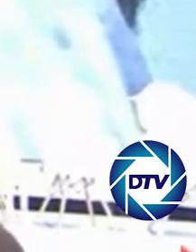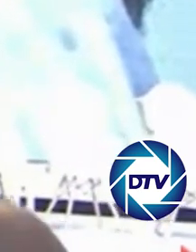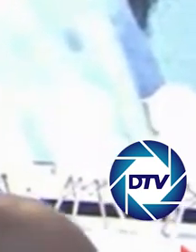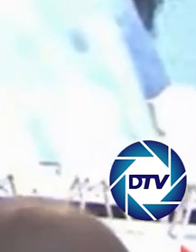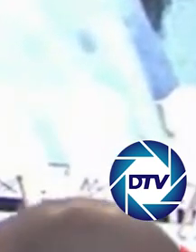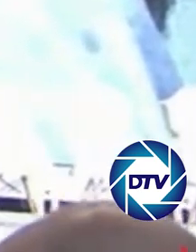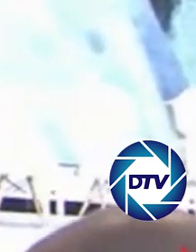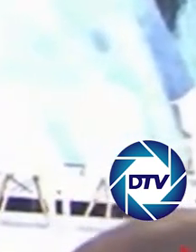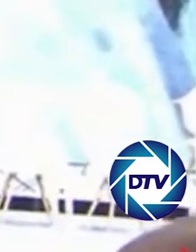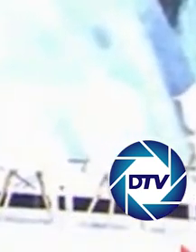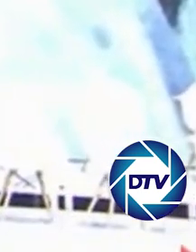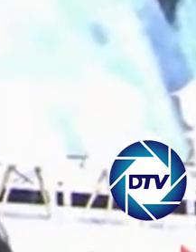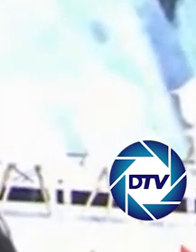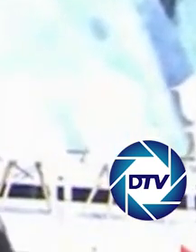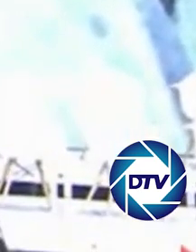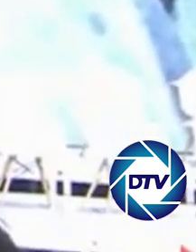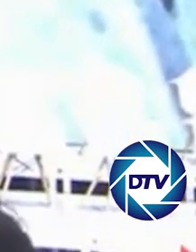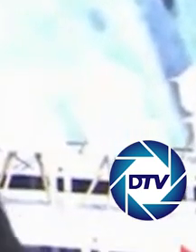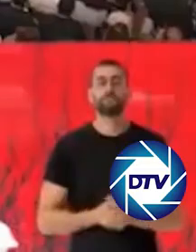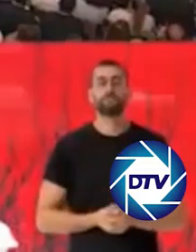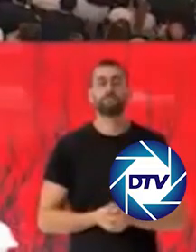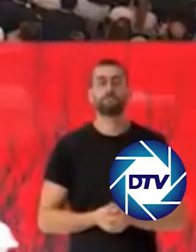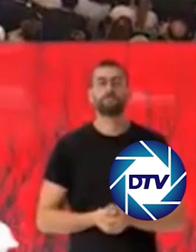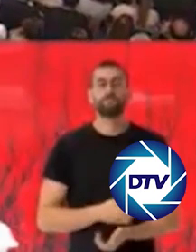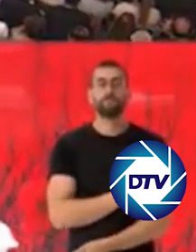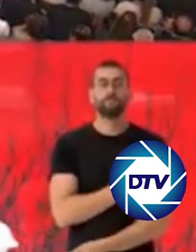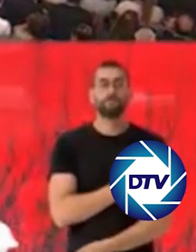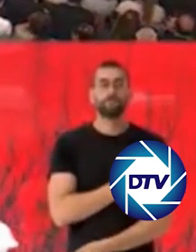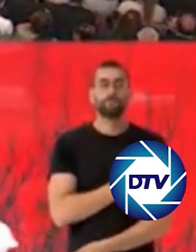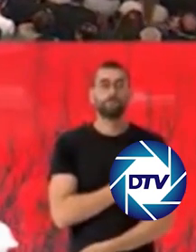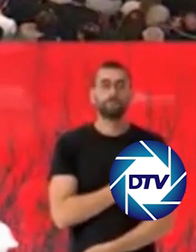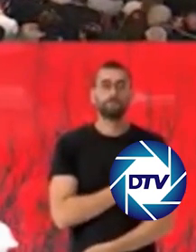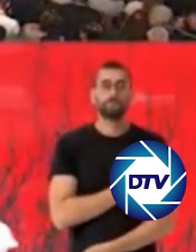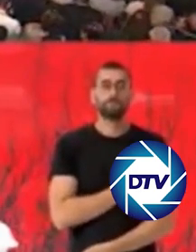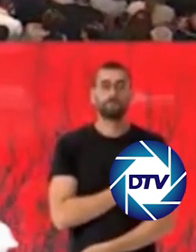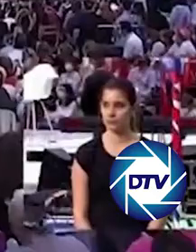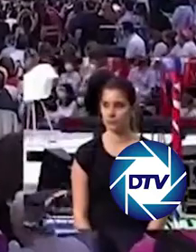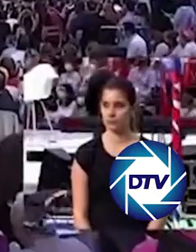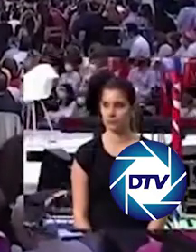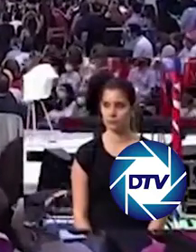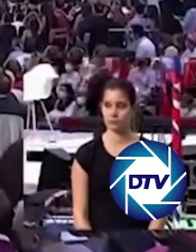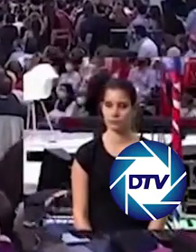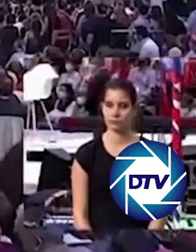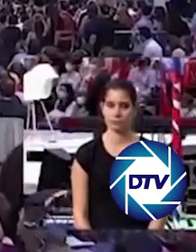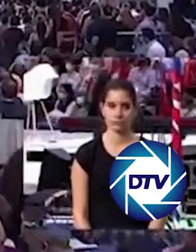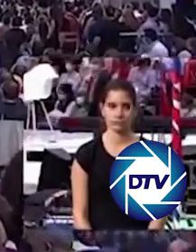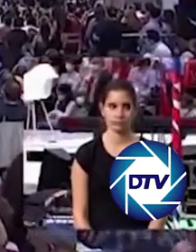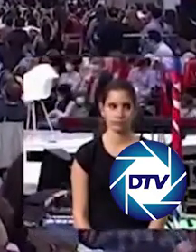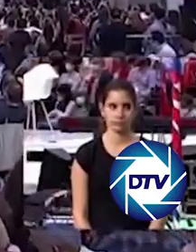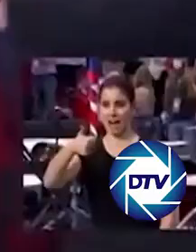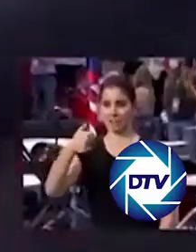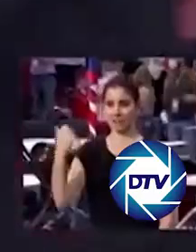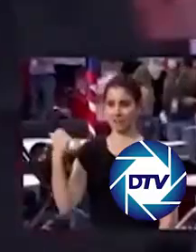y se acaban de anunciar las elecciones para diseñar al gran maestro de la gran logia de España y han presentado sus candidaturas dos